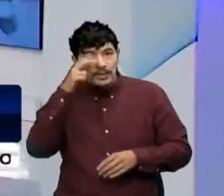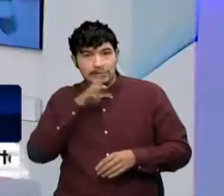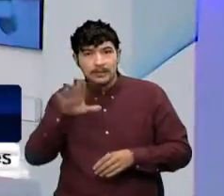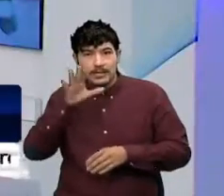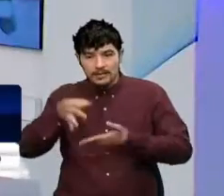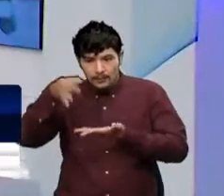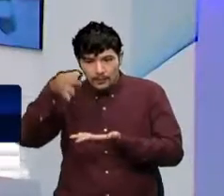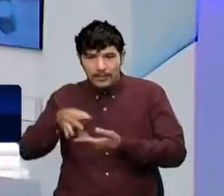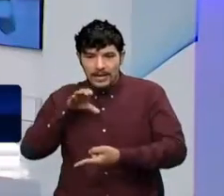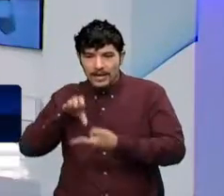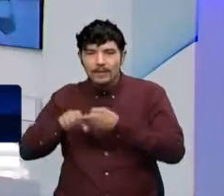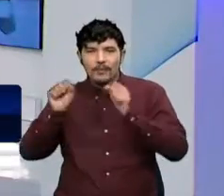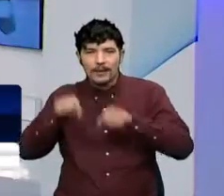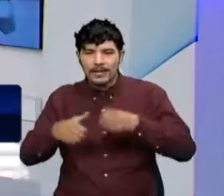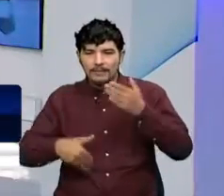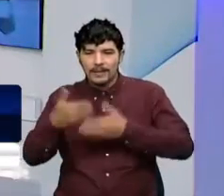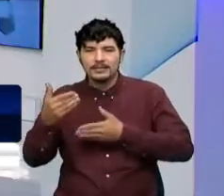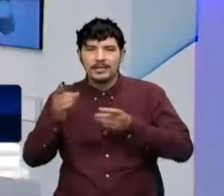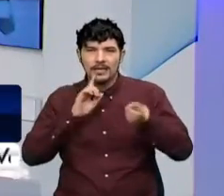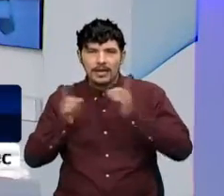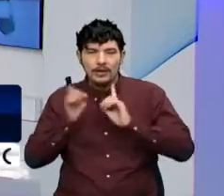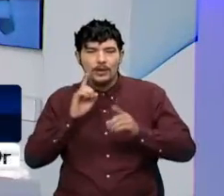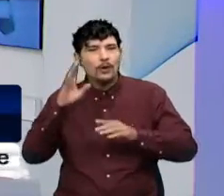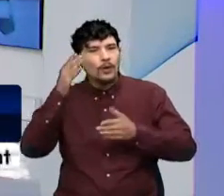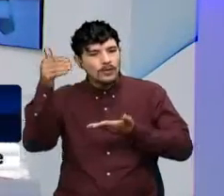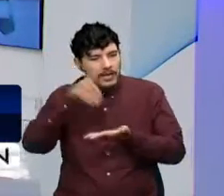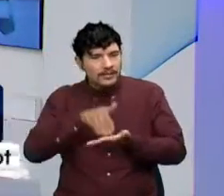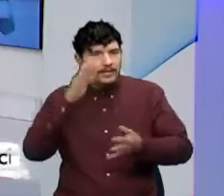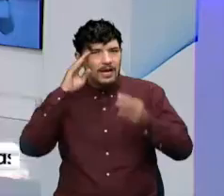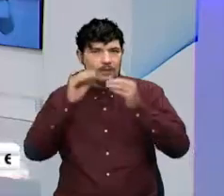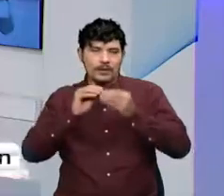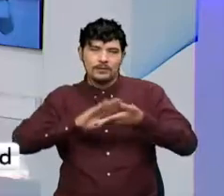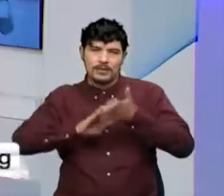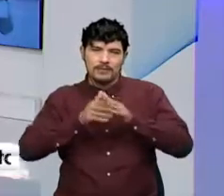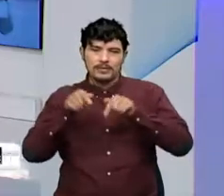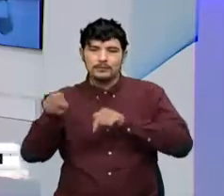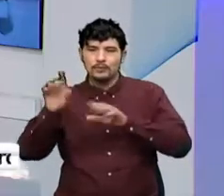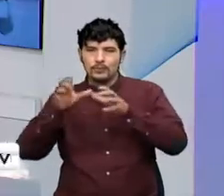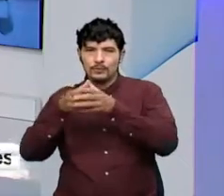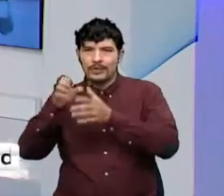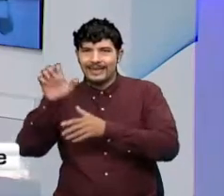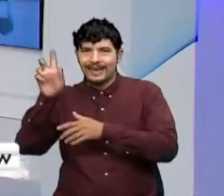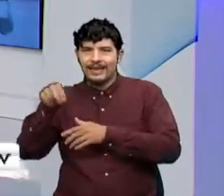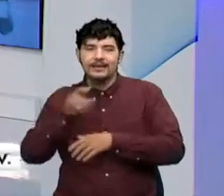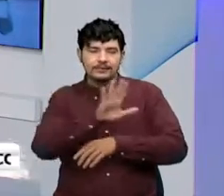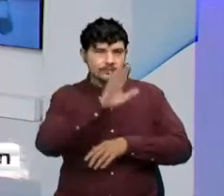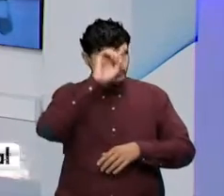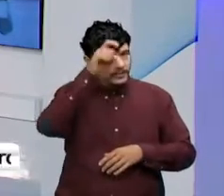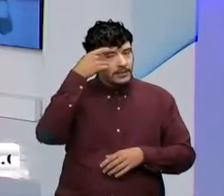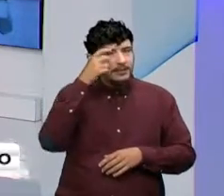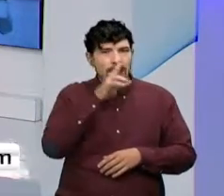nuevo acuerdo y asimismo un cese al fuego. Esta es toda la información. Sigan ustedes en estudio con más